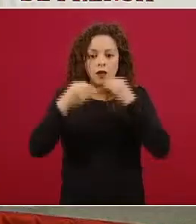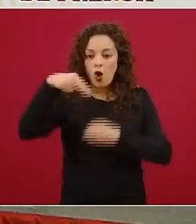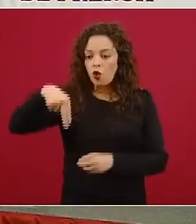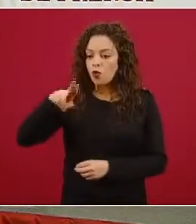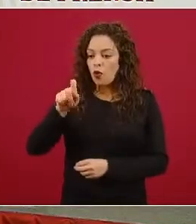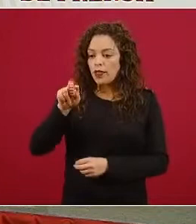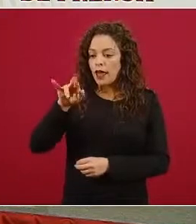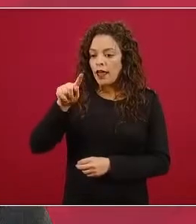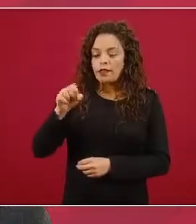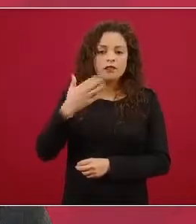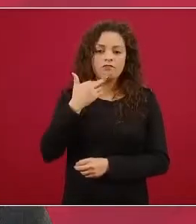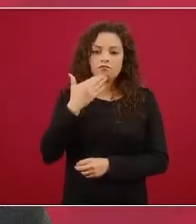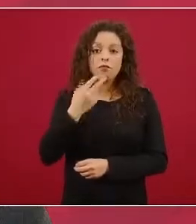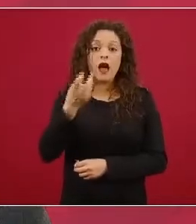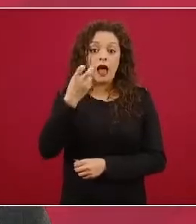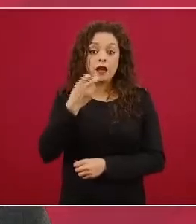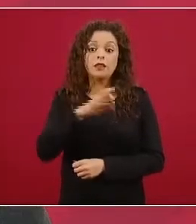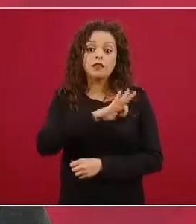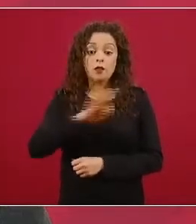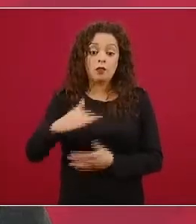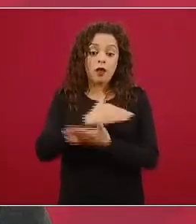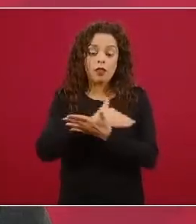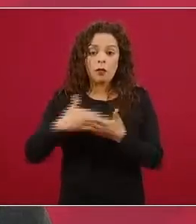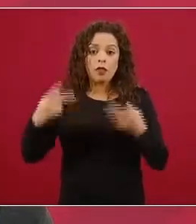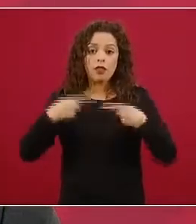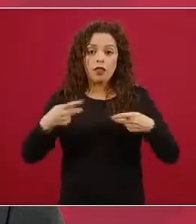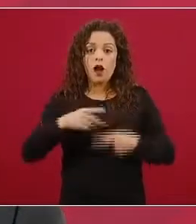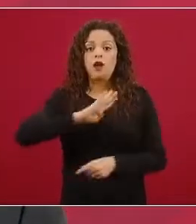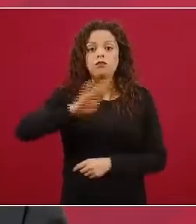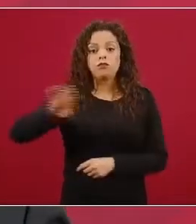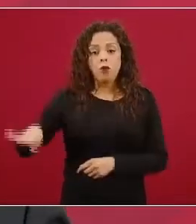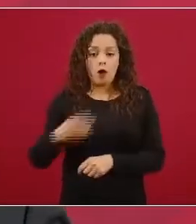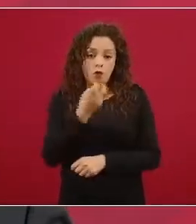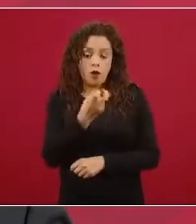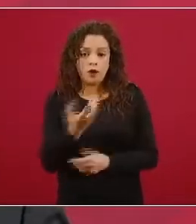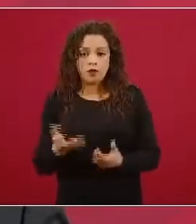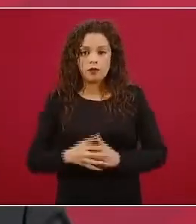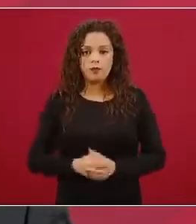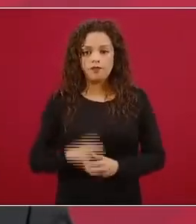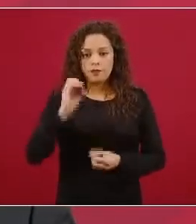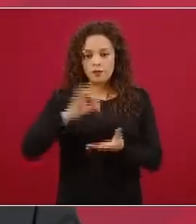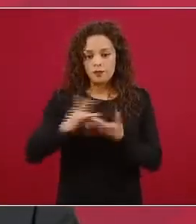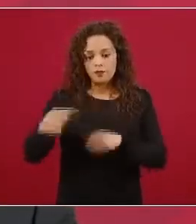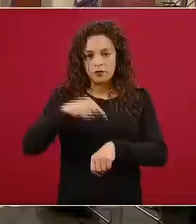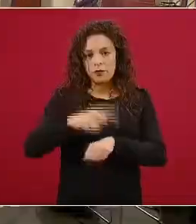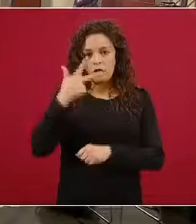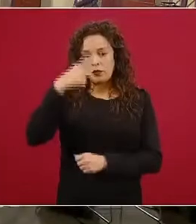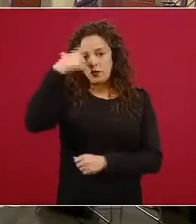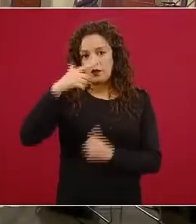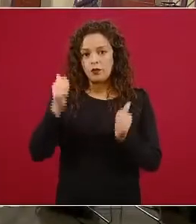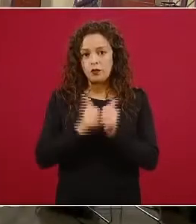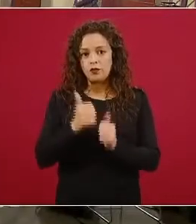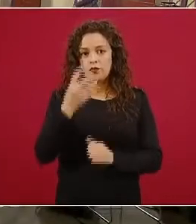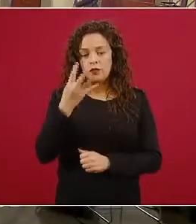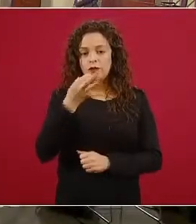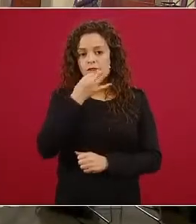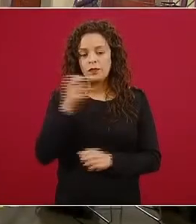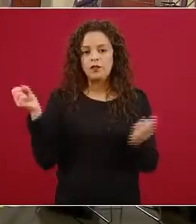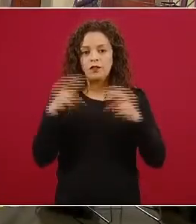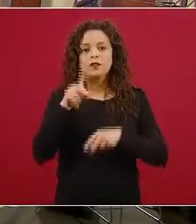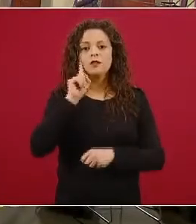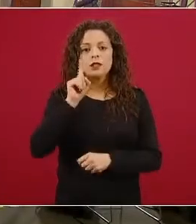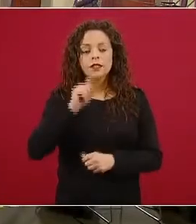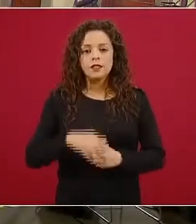la mortalidad en México. La mitad. Muchas gracias. Son las 20:04. Nos vemos mañana.